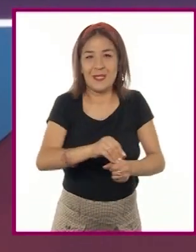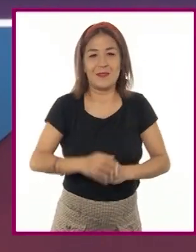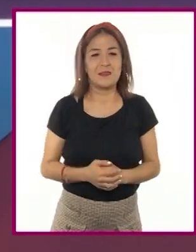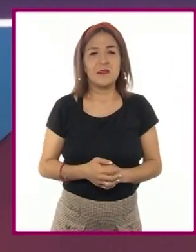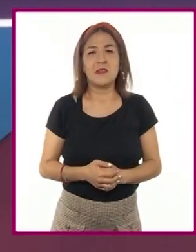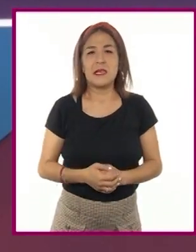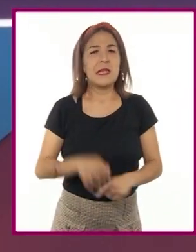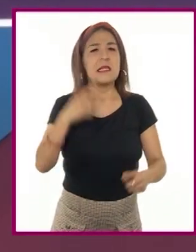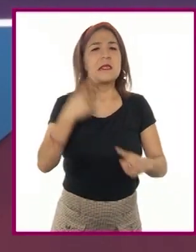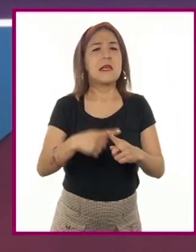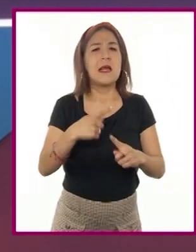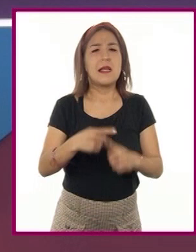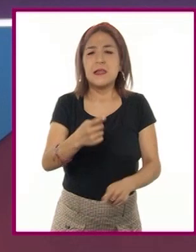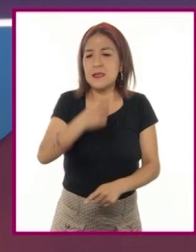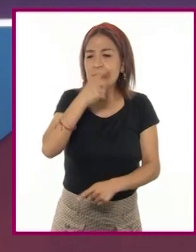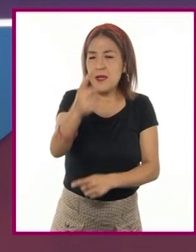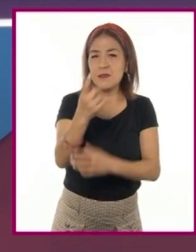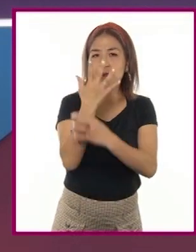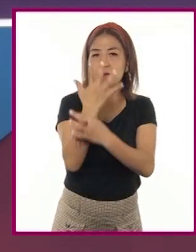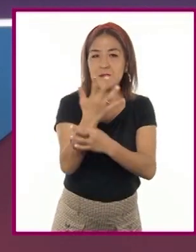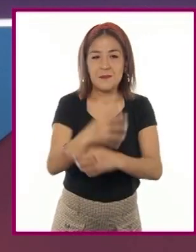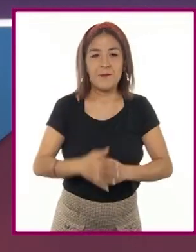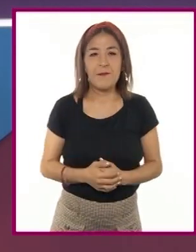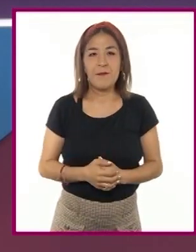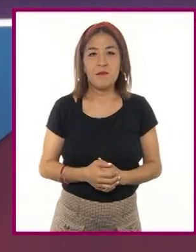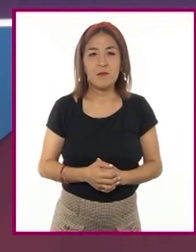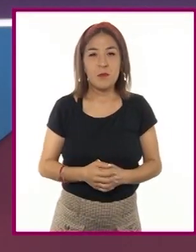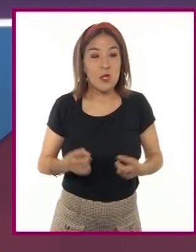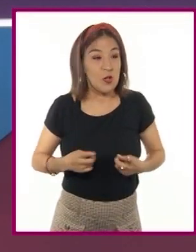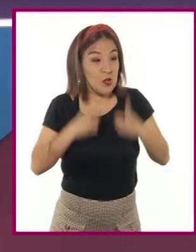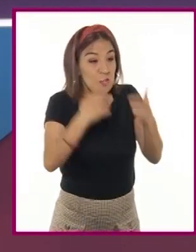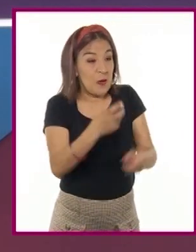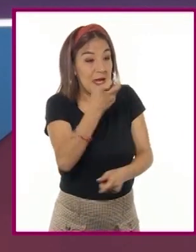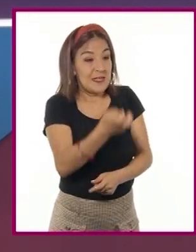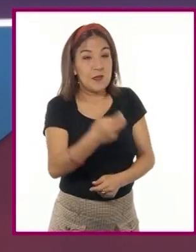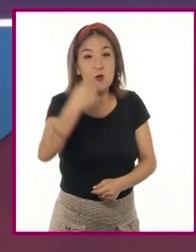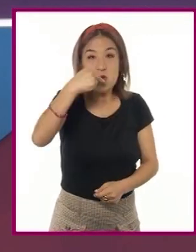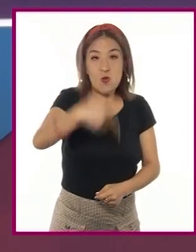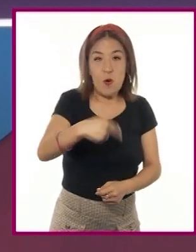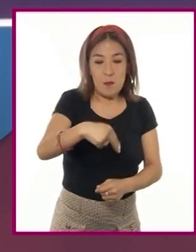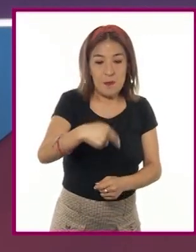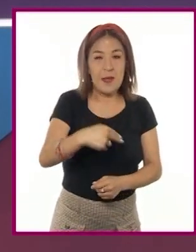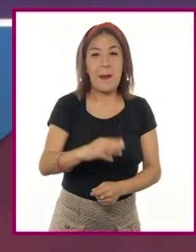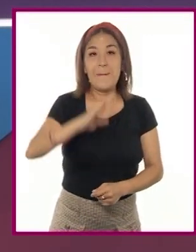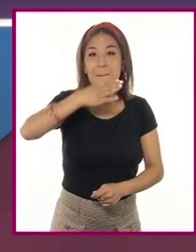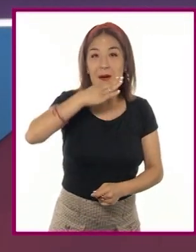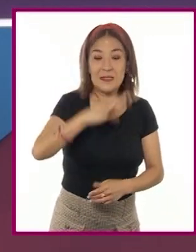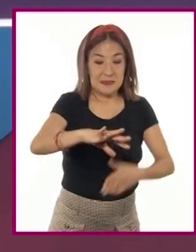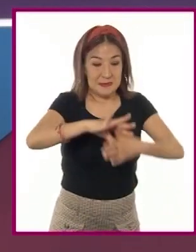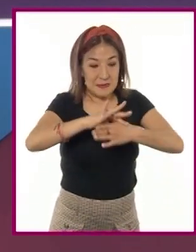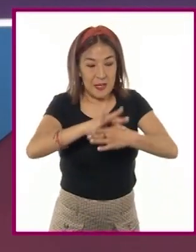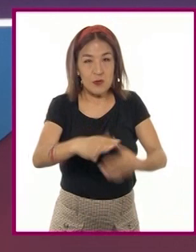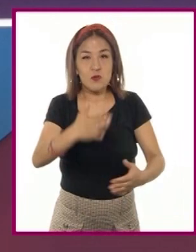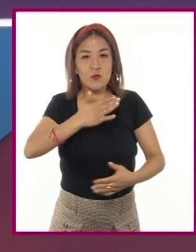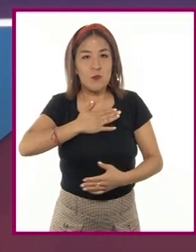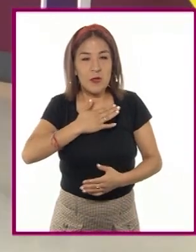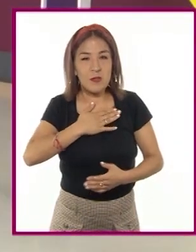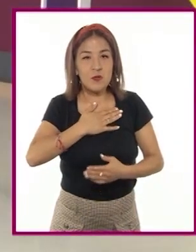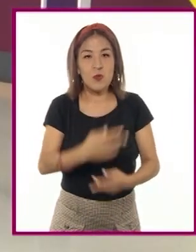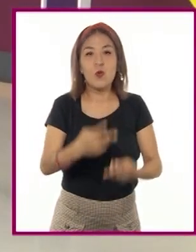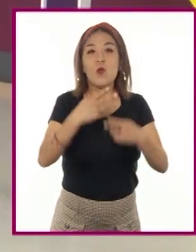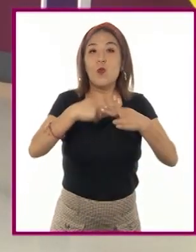¿Quién fue el que dijo, el que nombró al maíz, carne nuestra, huesos